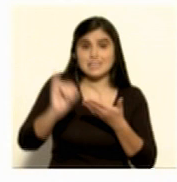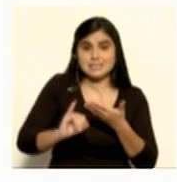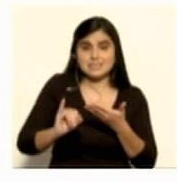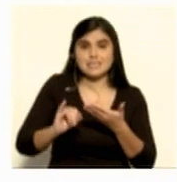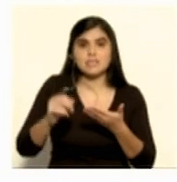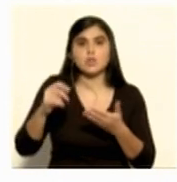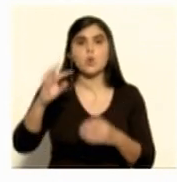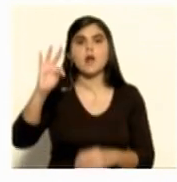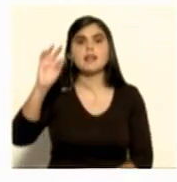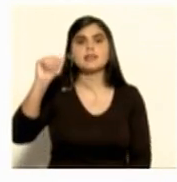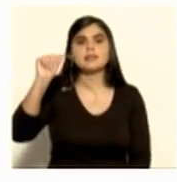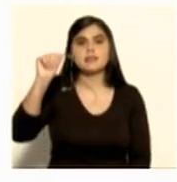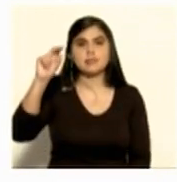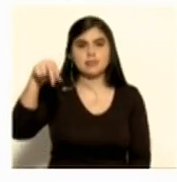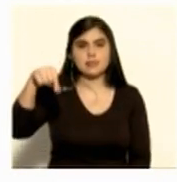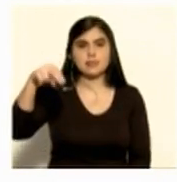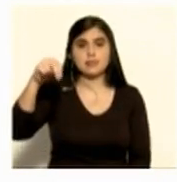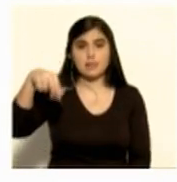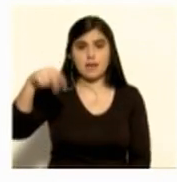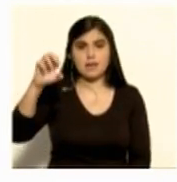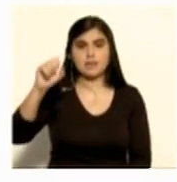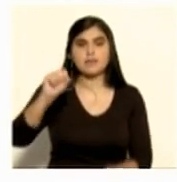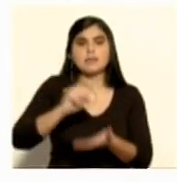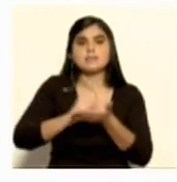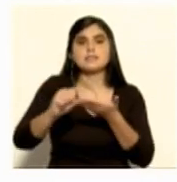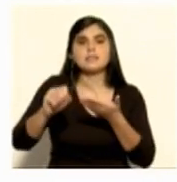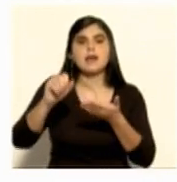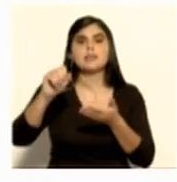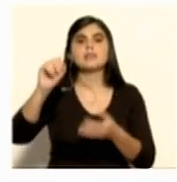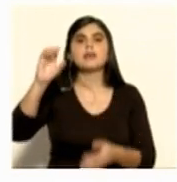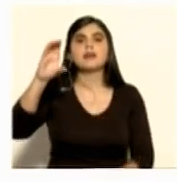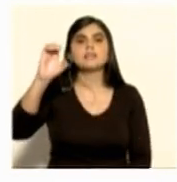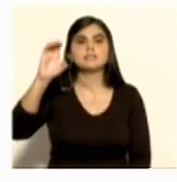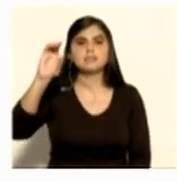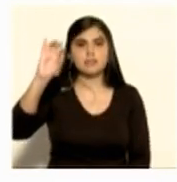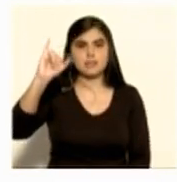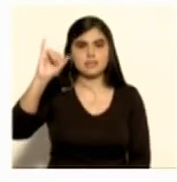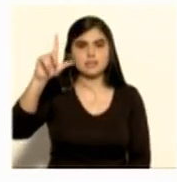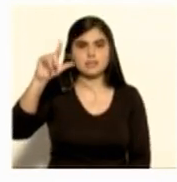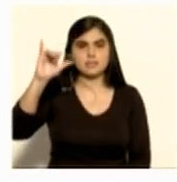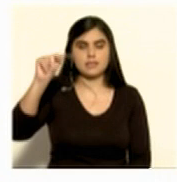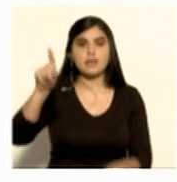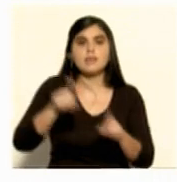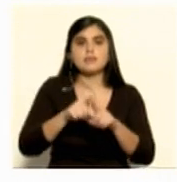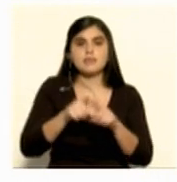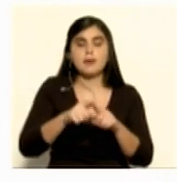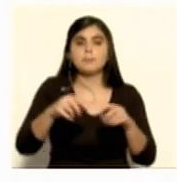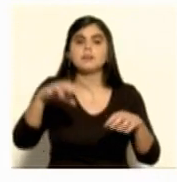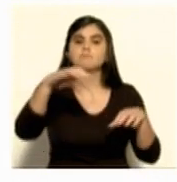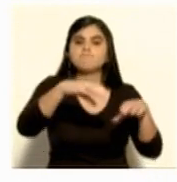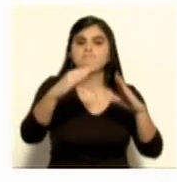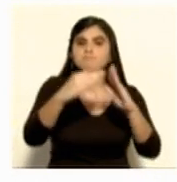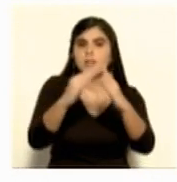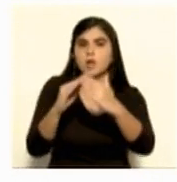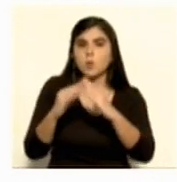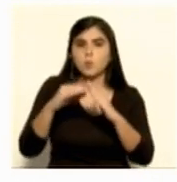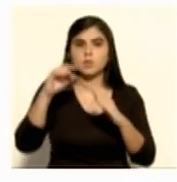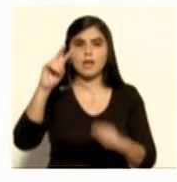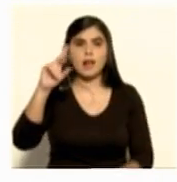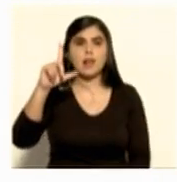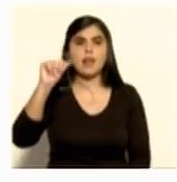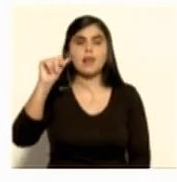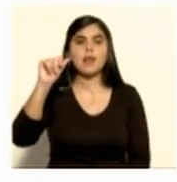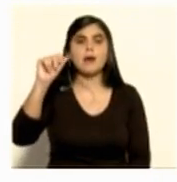San Jorge, Santa Cecilia. Asimismo, las comunidades de La Vega y Bonanza, que pertenecen al distrito